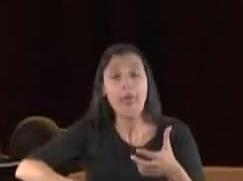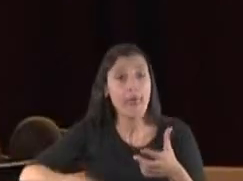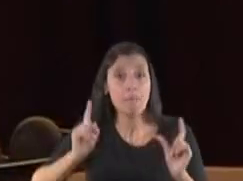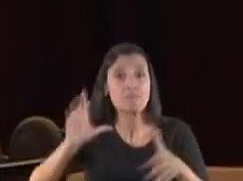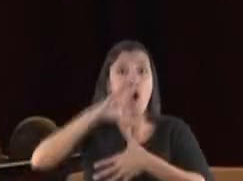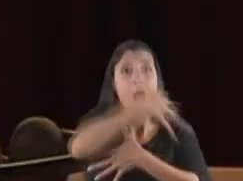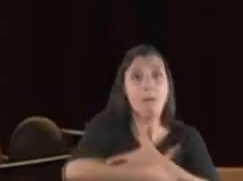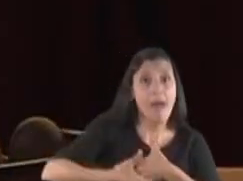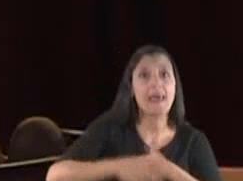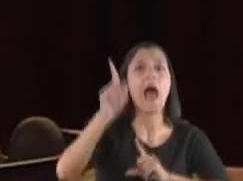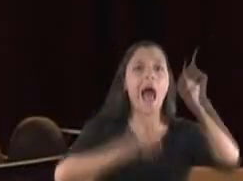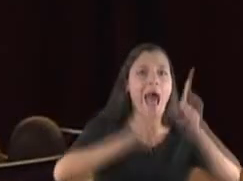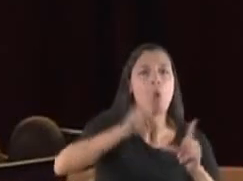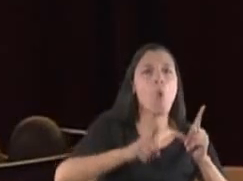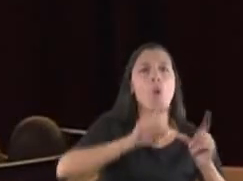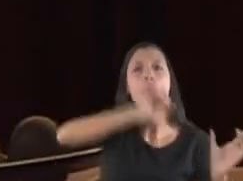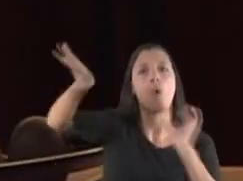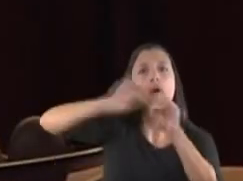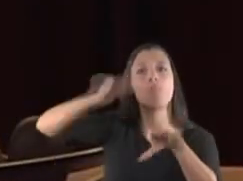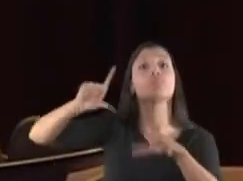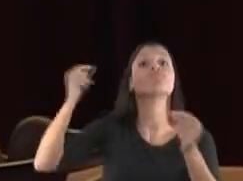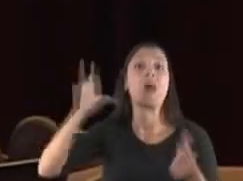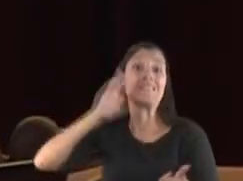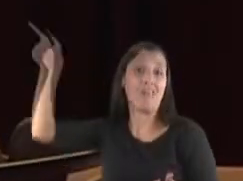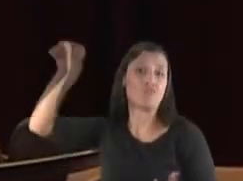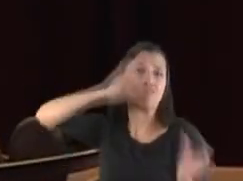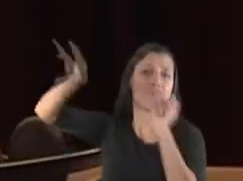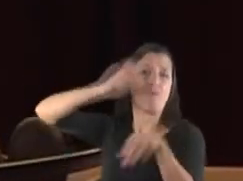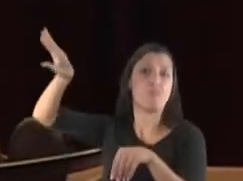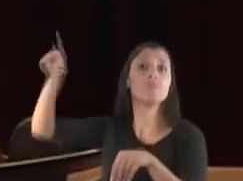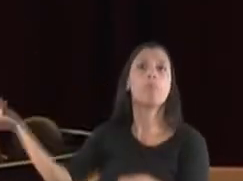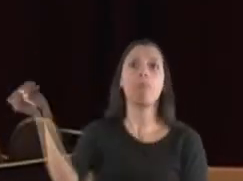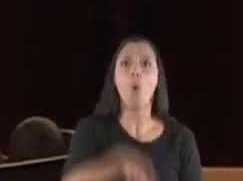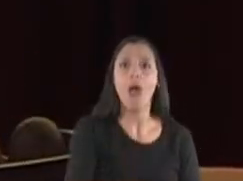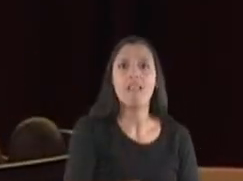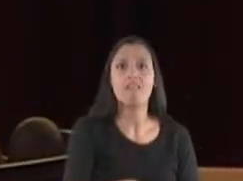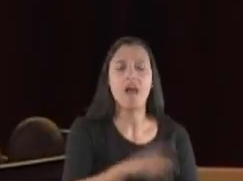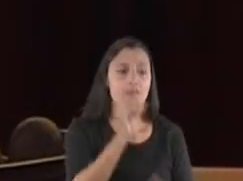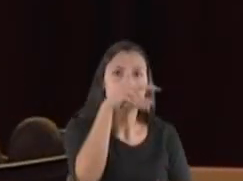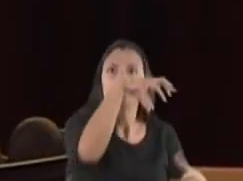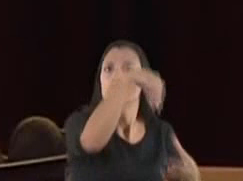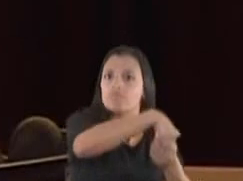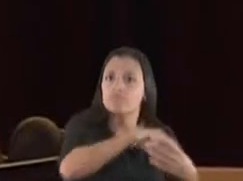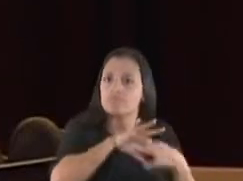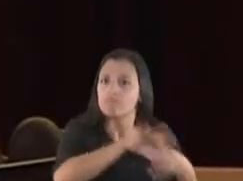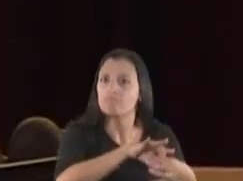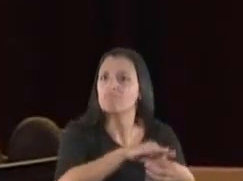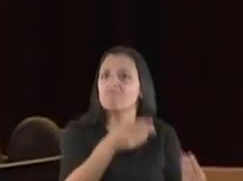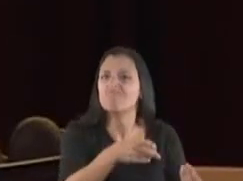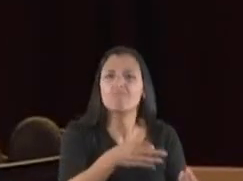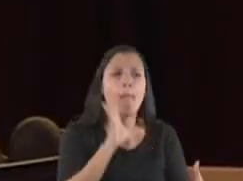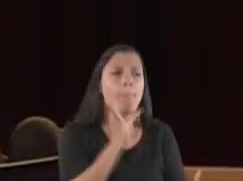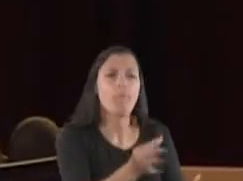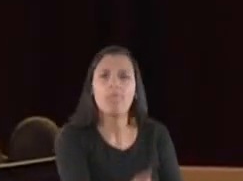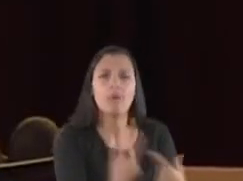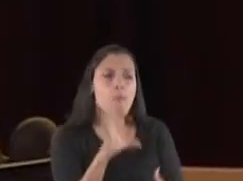de empresas que se fueron a México y están volviendo a Estados Unidos. Y todo eso, ¿qué está indicando? Está indicando que hay